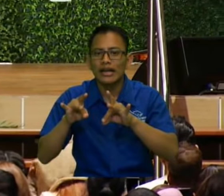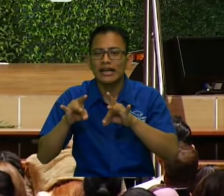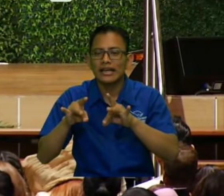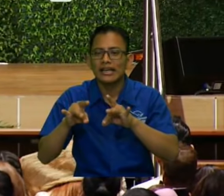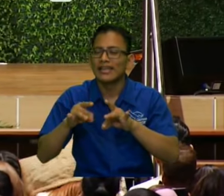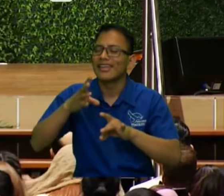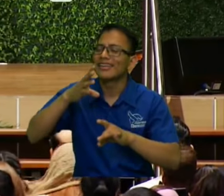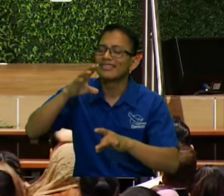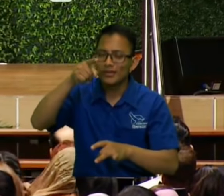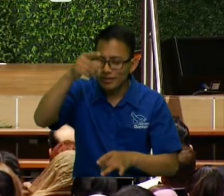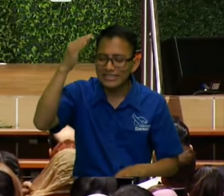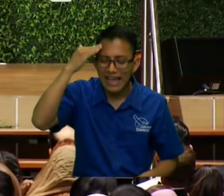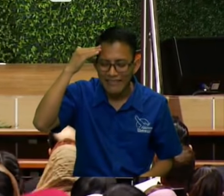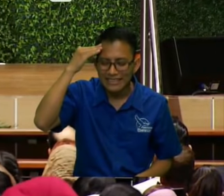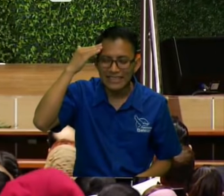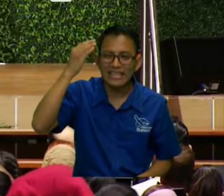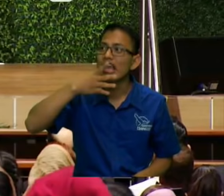que Dios hizo.